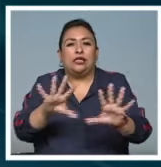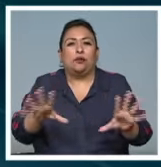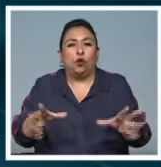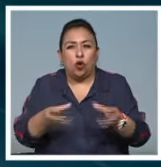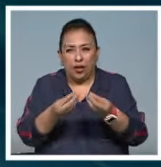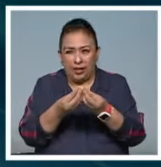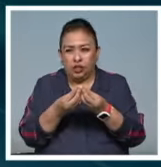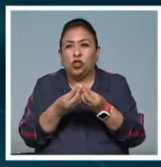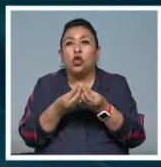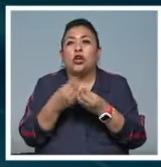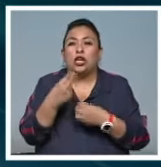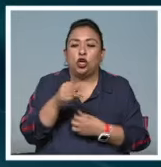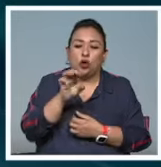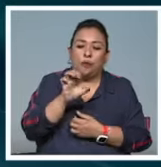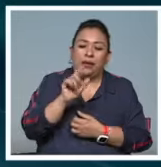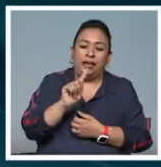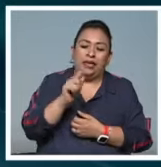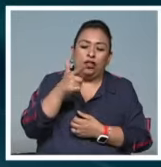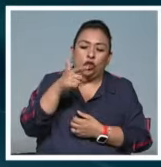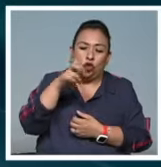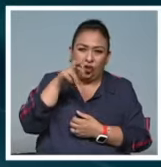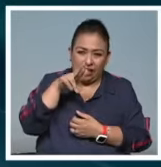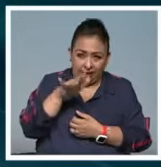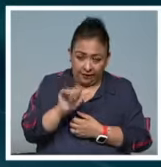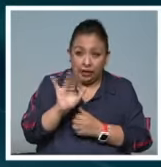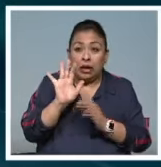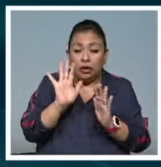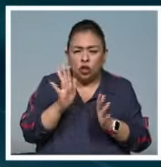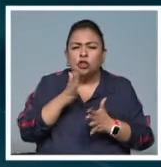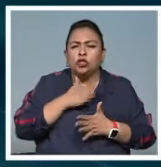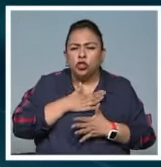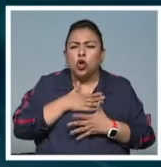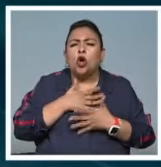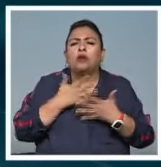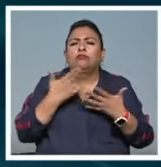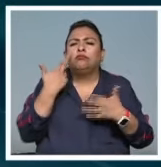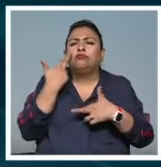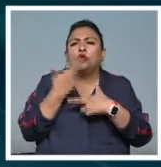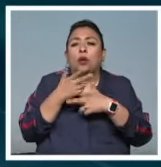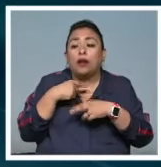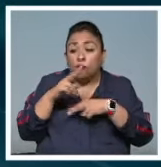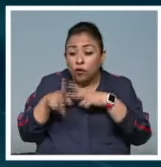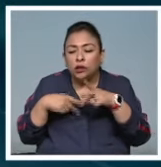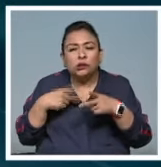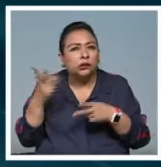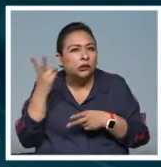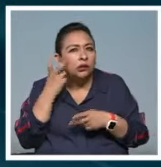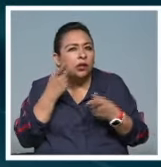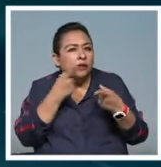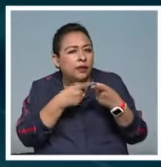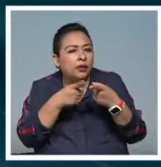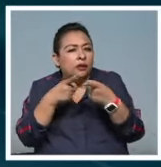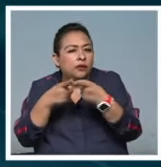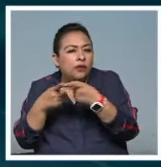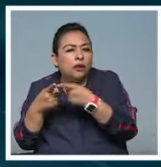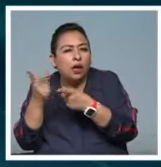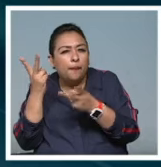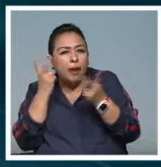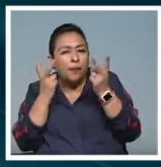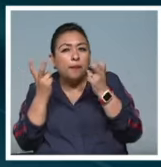colecciones etnográficas. Entonces, lo que hicimos nosotros fuimos a escuchar colecciones diferentes,